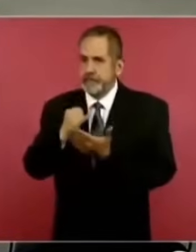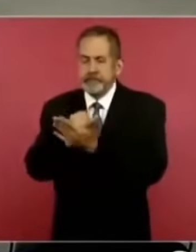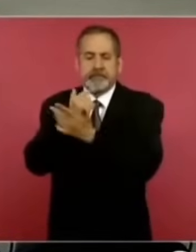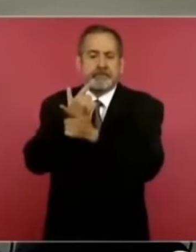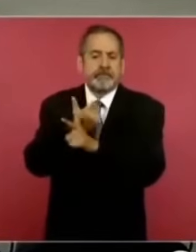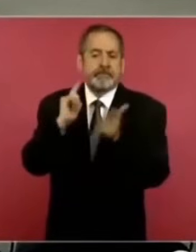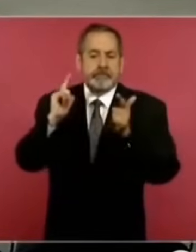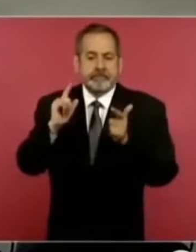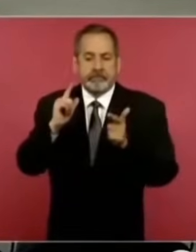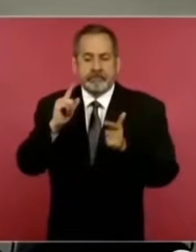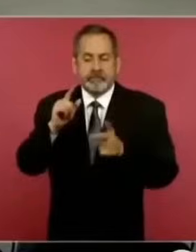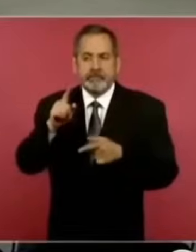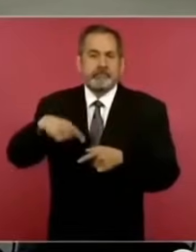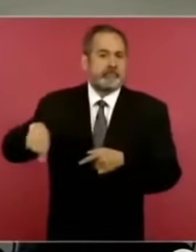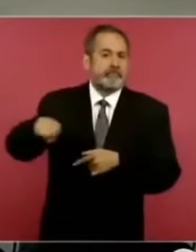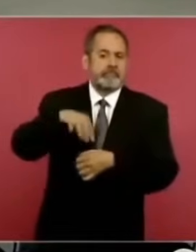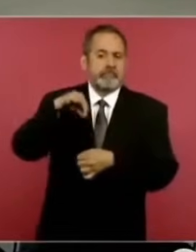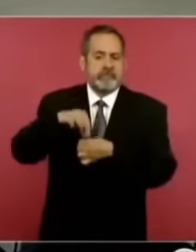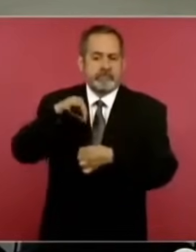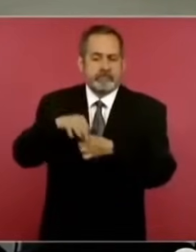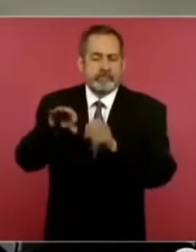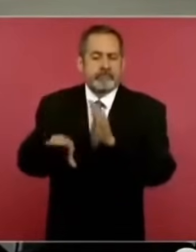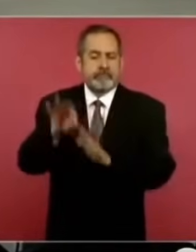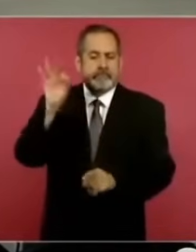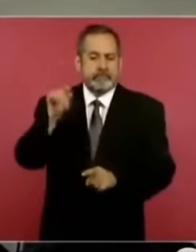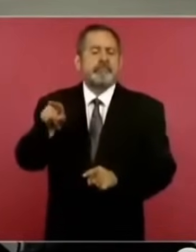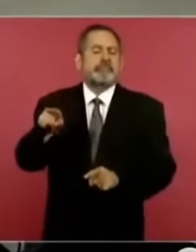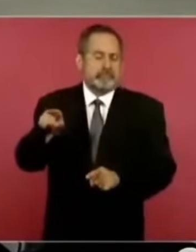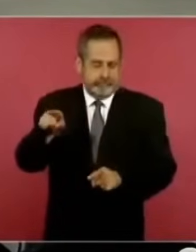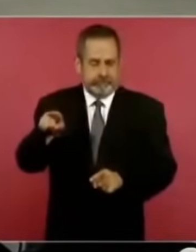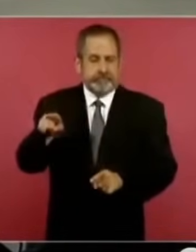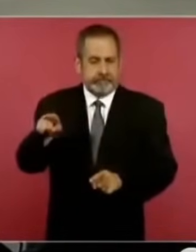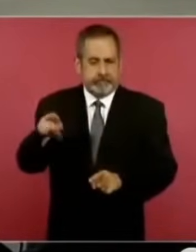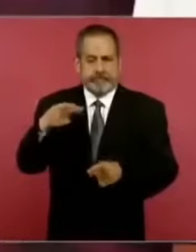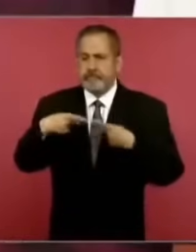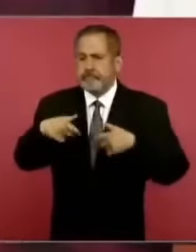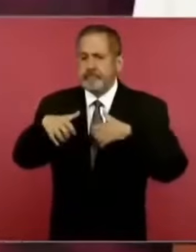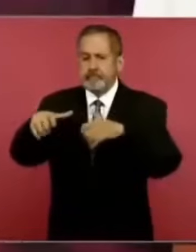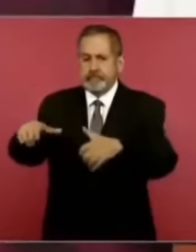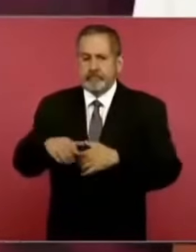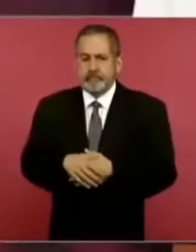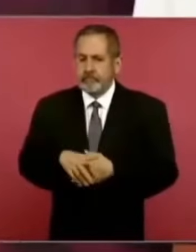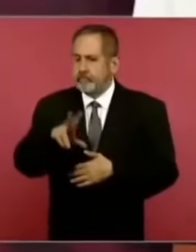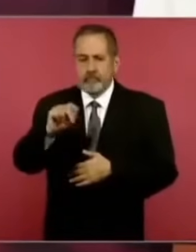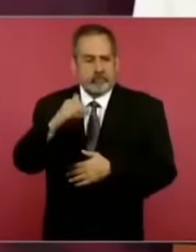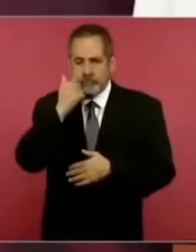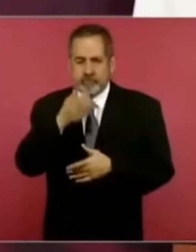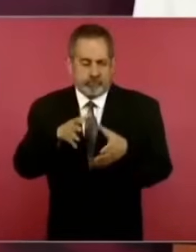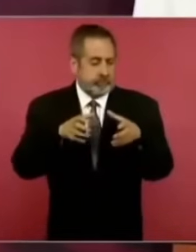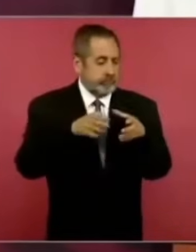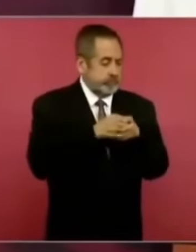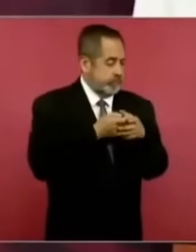gobierno del pueblo, no una oligarquía.